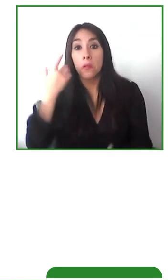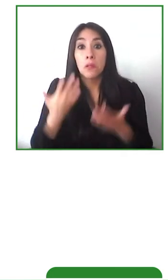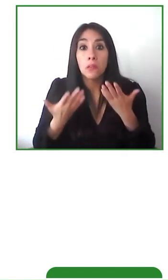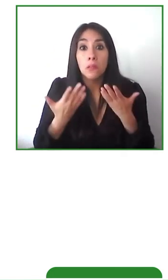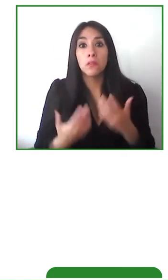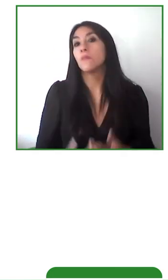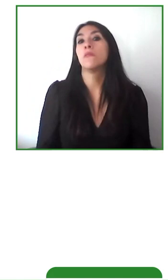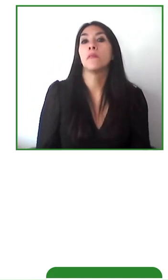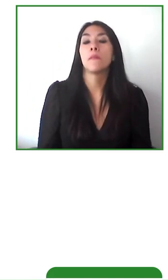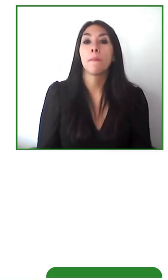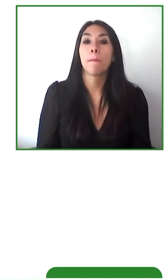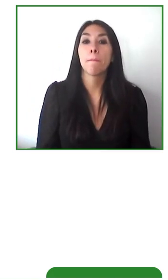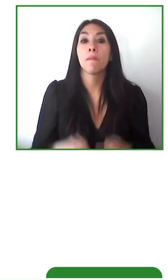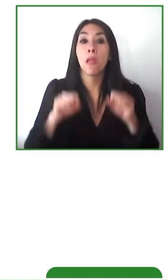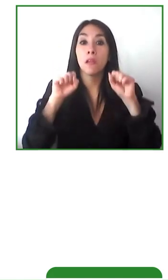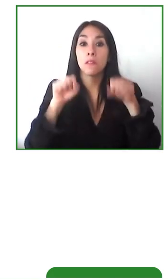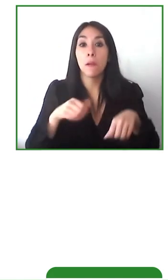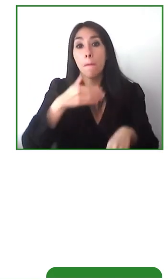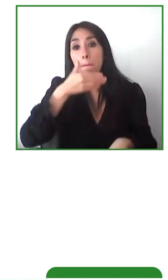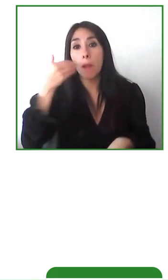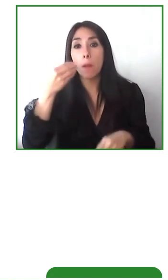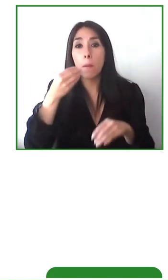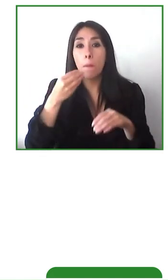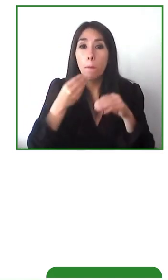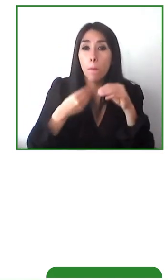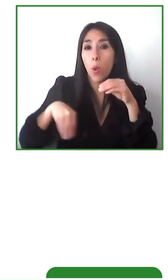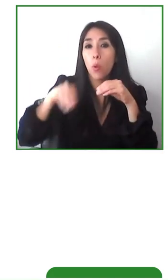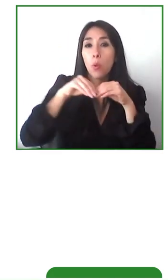más todos los temas de accesibilidad e inclusión.